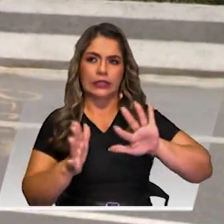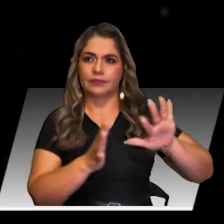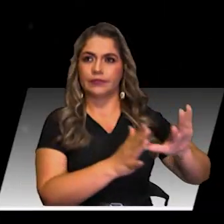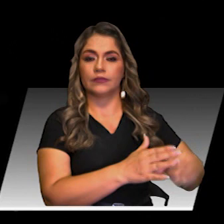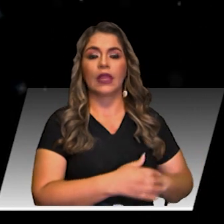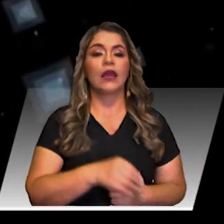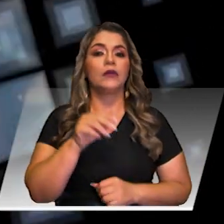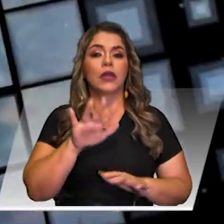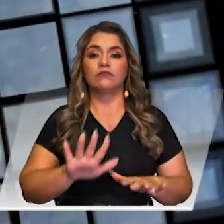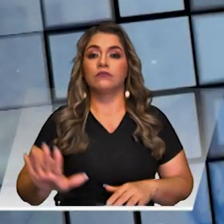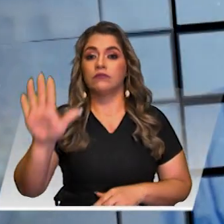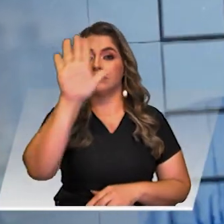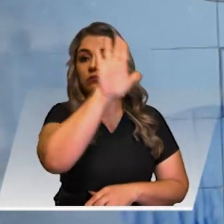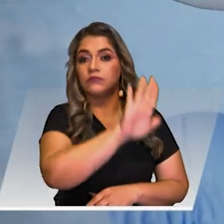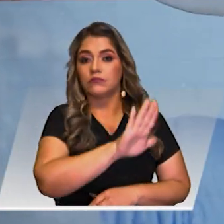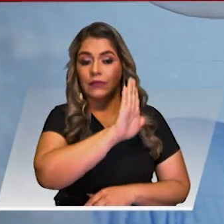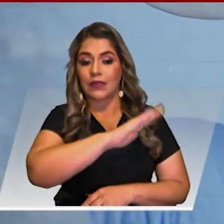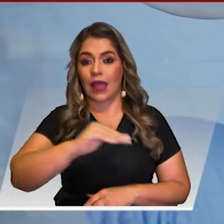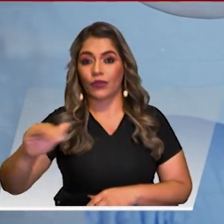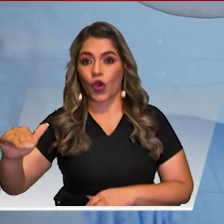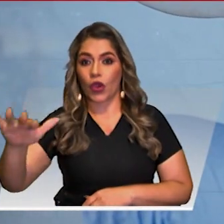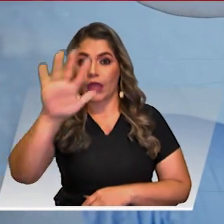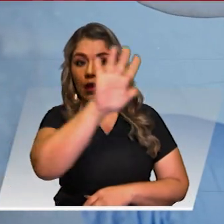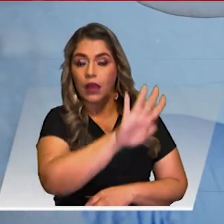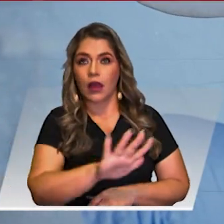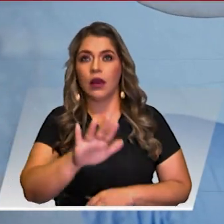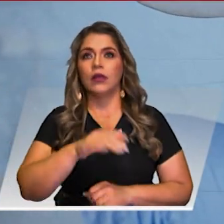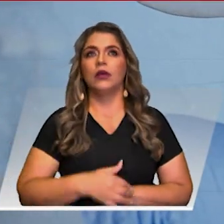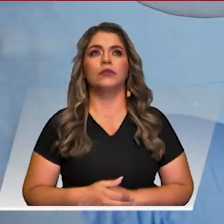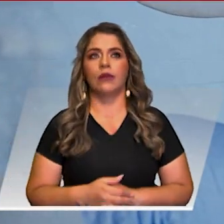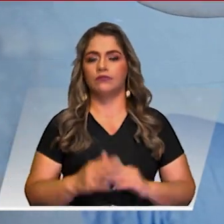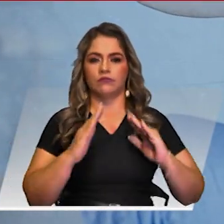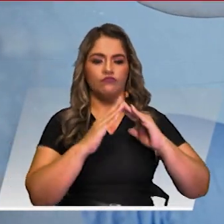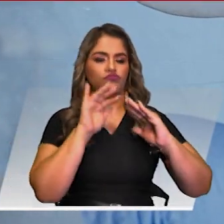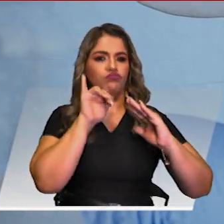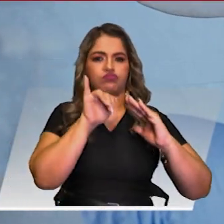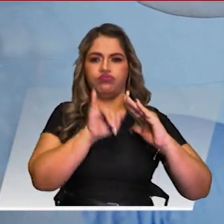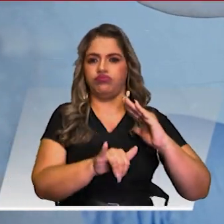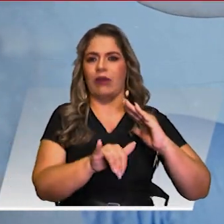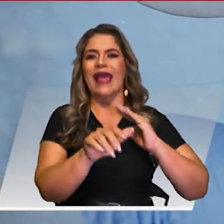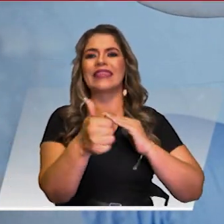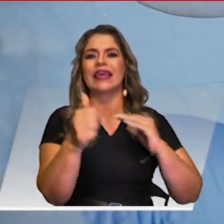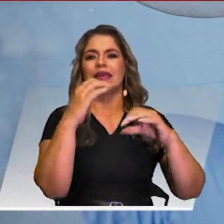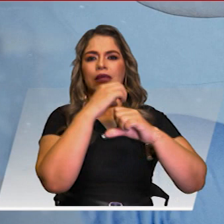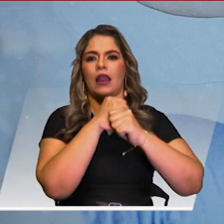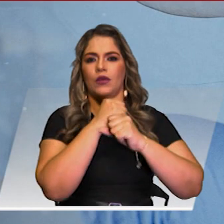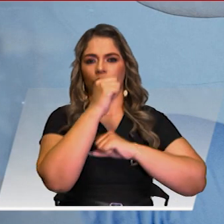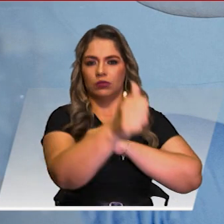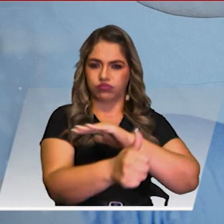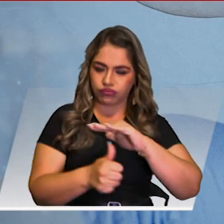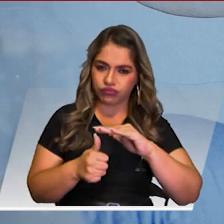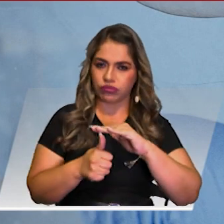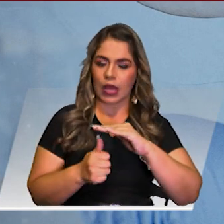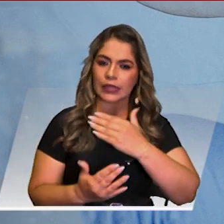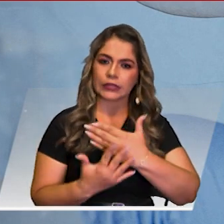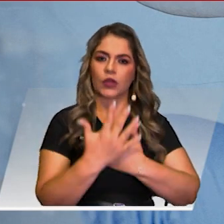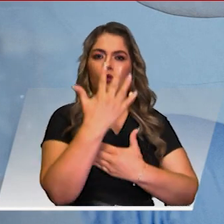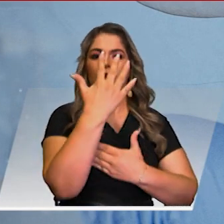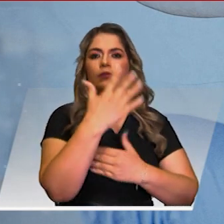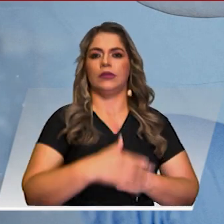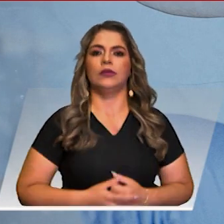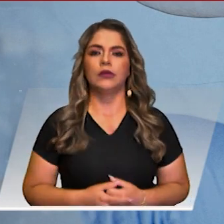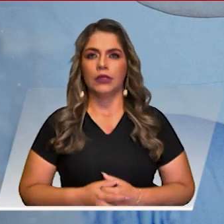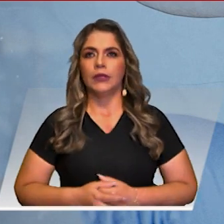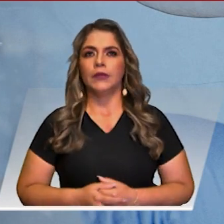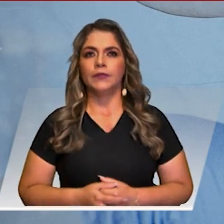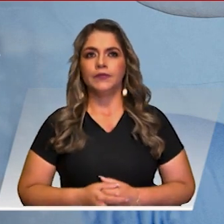125 municipios del departamento sólo regirá el toque de queda nocturno a partir de las 10 de la noche y hasta las 5 de la